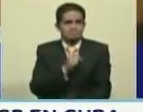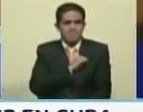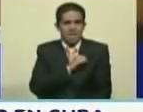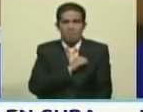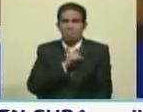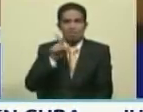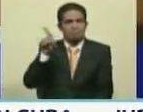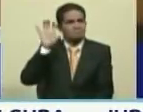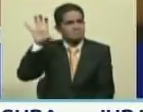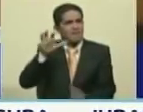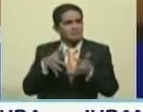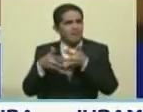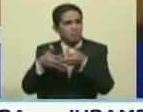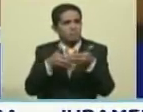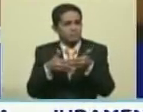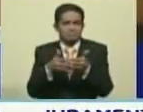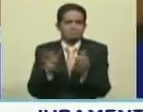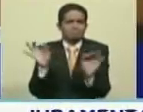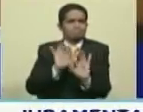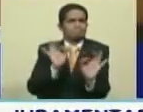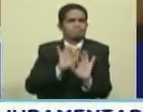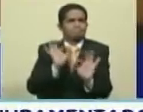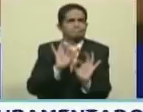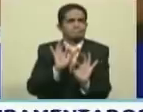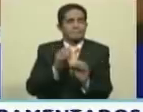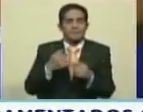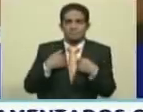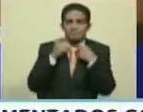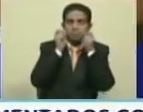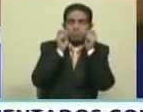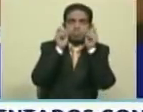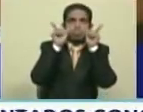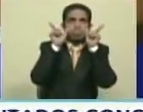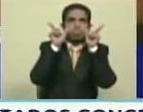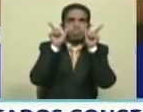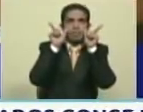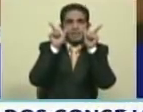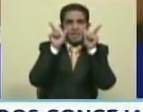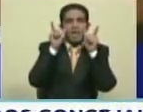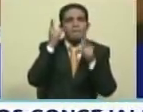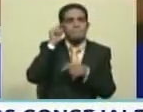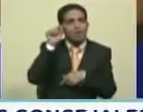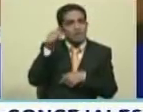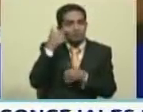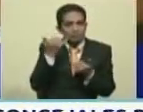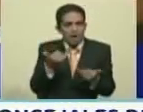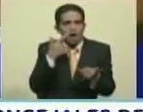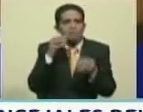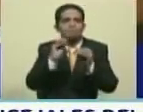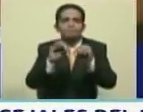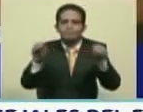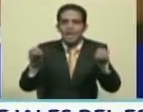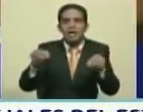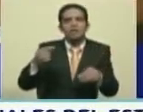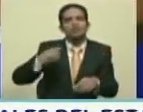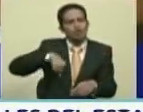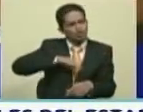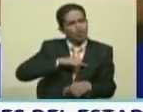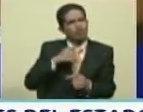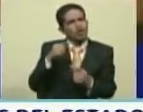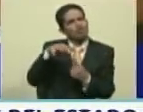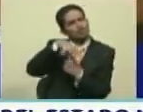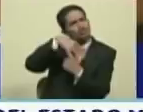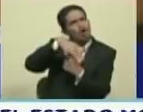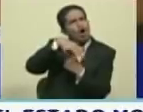imperio norteamericano. A mí me ha sorprendido. Y por eso digo, ¿acaso en este momento estamos solos como antes? Cuba